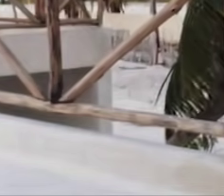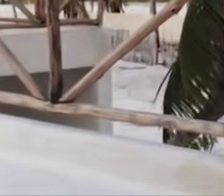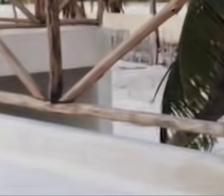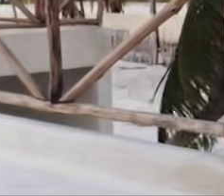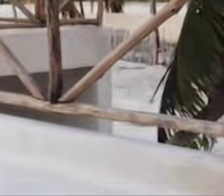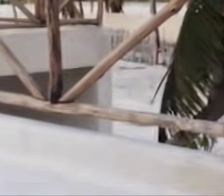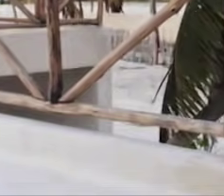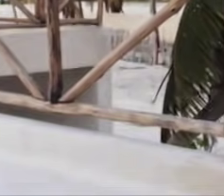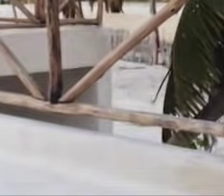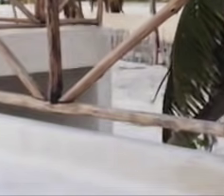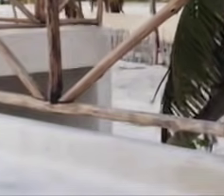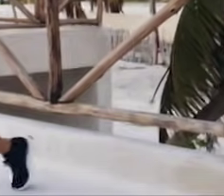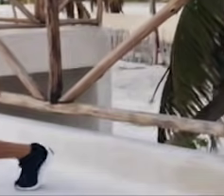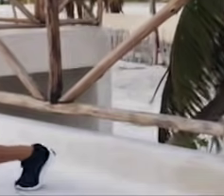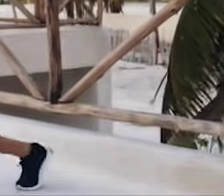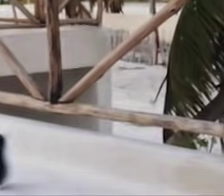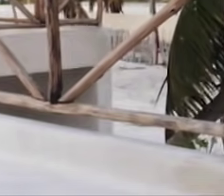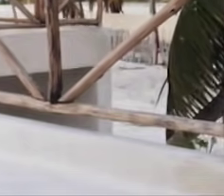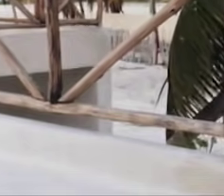Sienta el trabajo del glúteo.